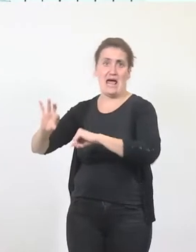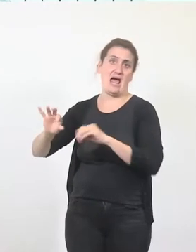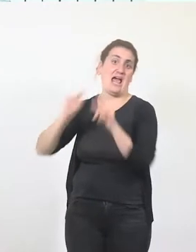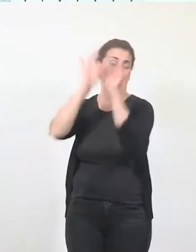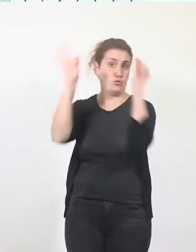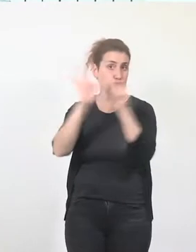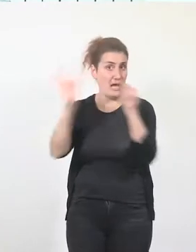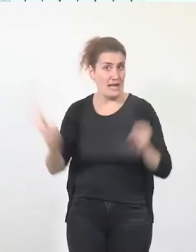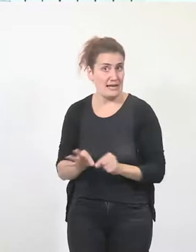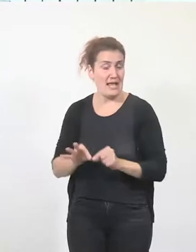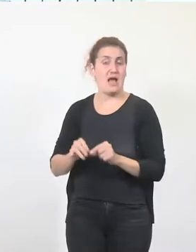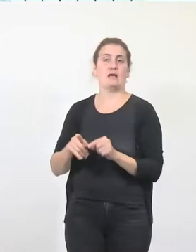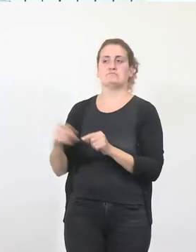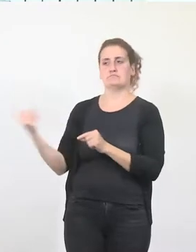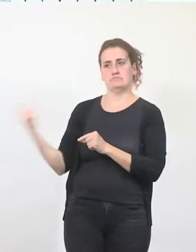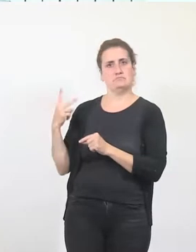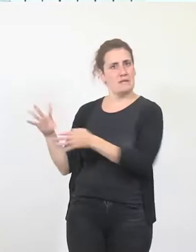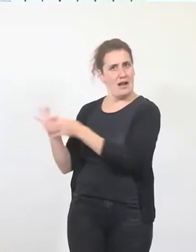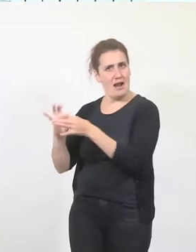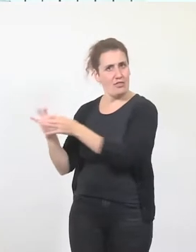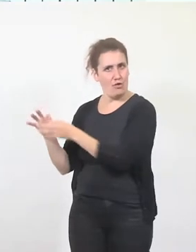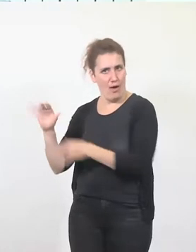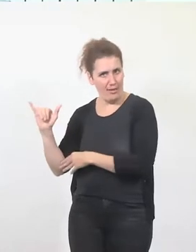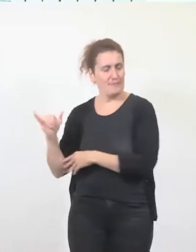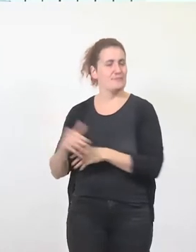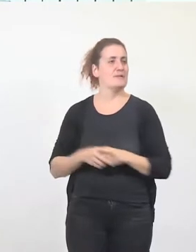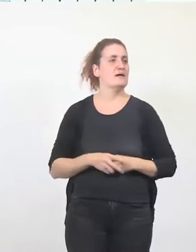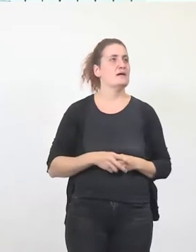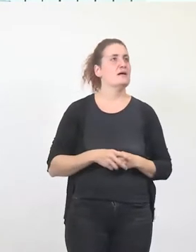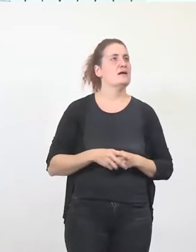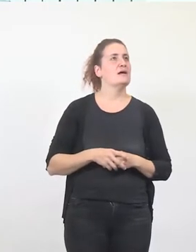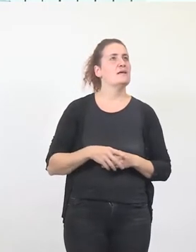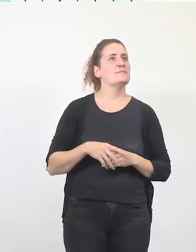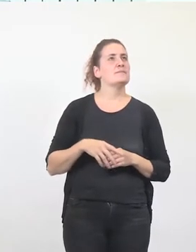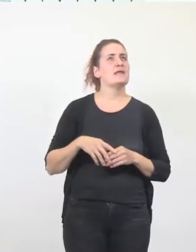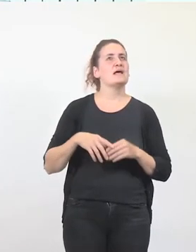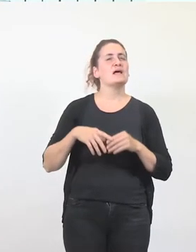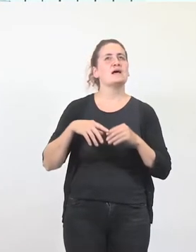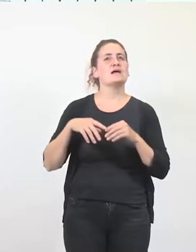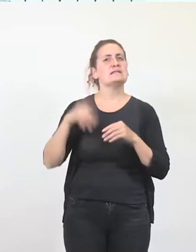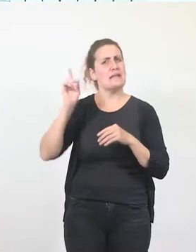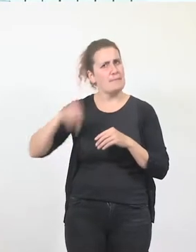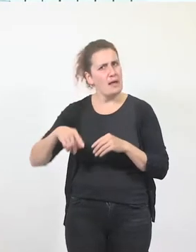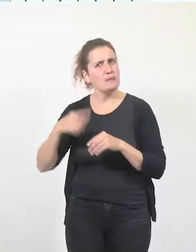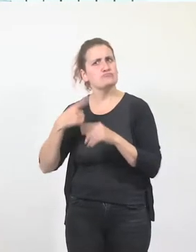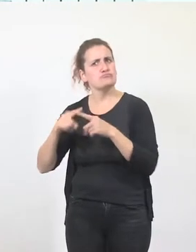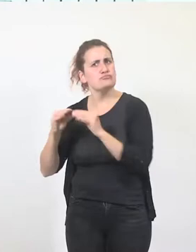Euskal Herria, y desde Euskal Herria hacia el Sáhara siempre ha habido mucha relación, incluso causas a veces comunes,